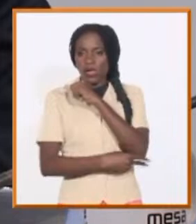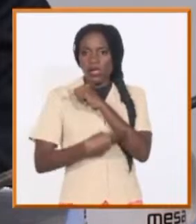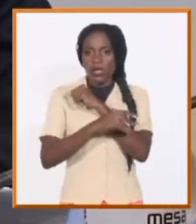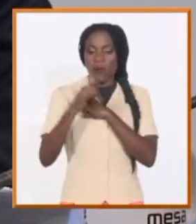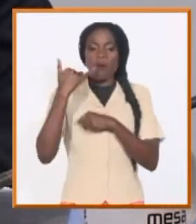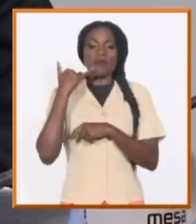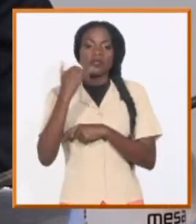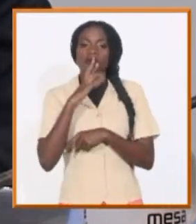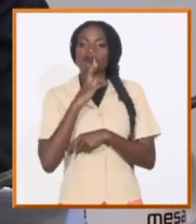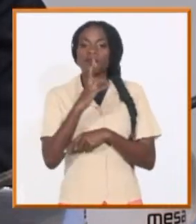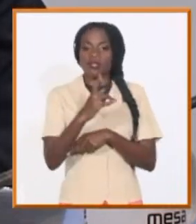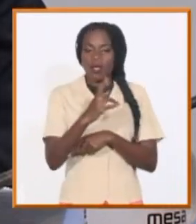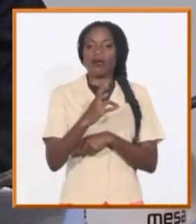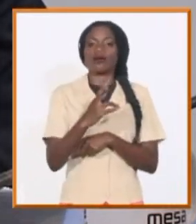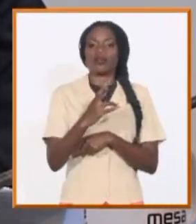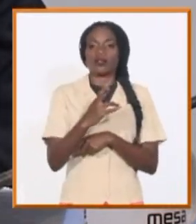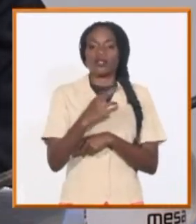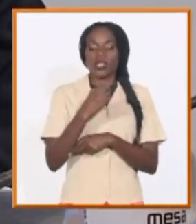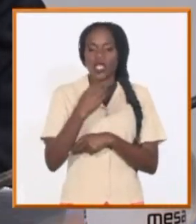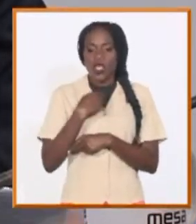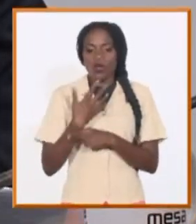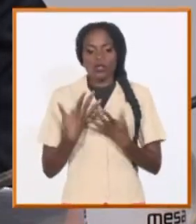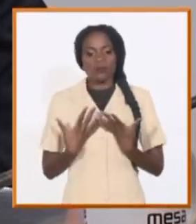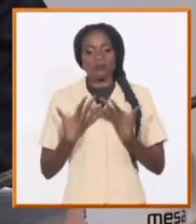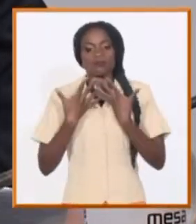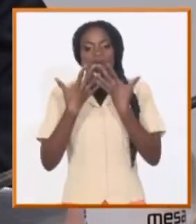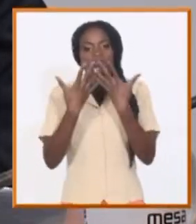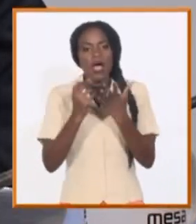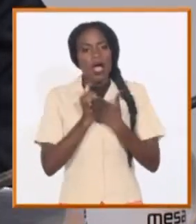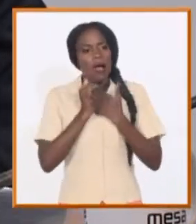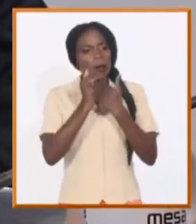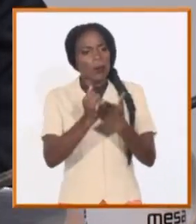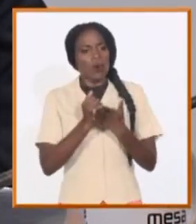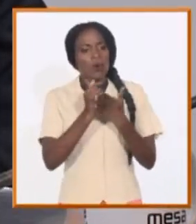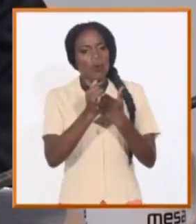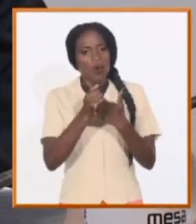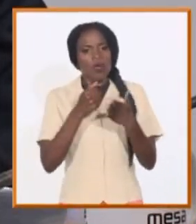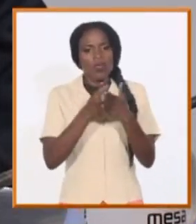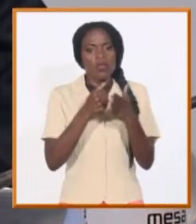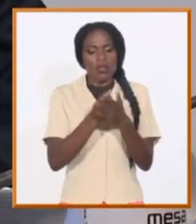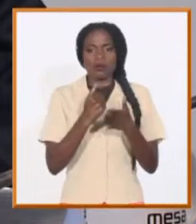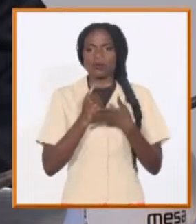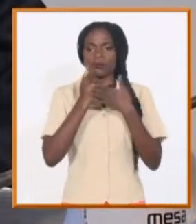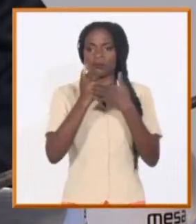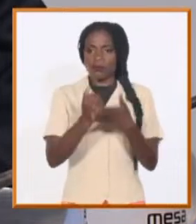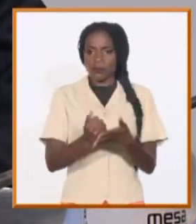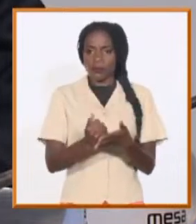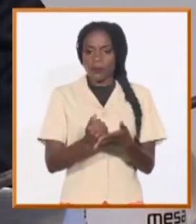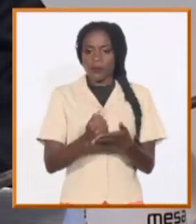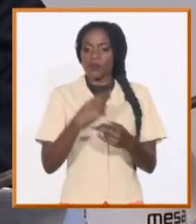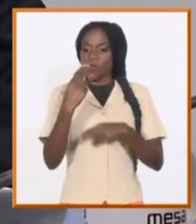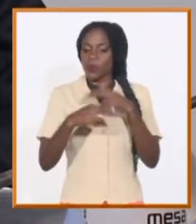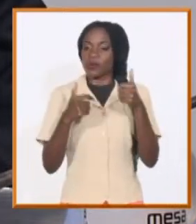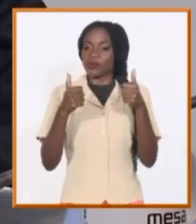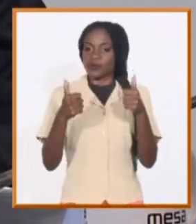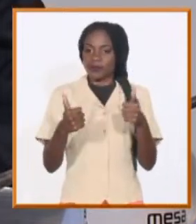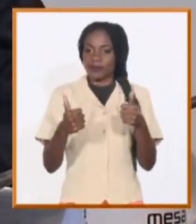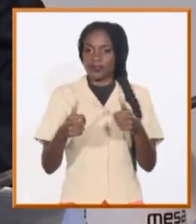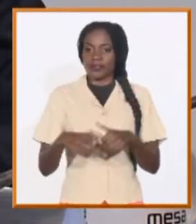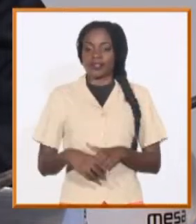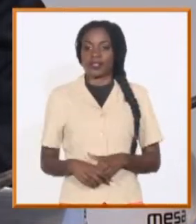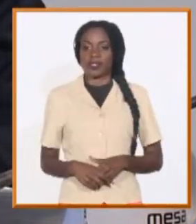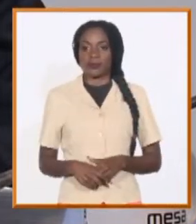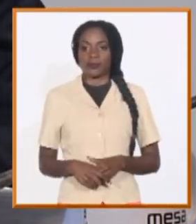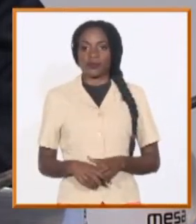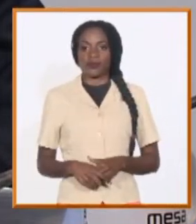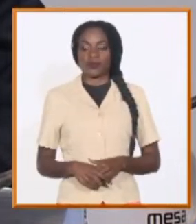llamadas telefónicas, dando aliento, dándole impulso anímico y moral a esa delegación y sobre